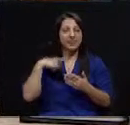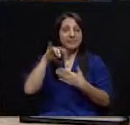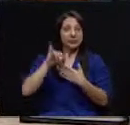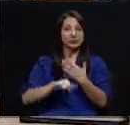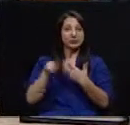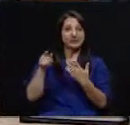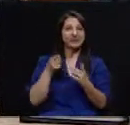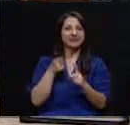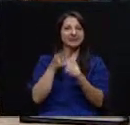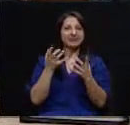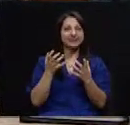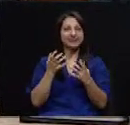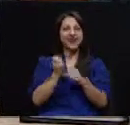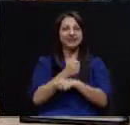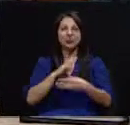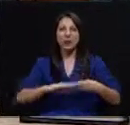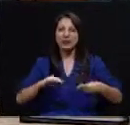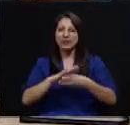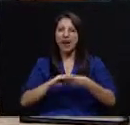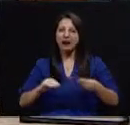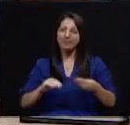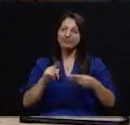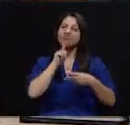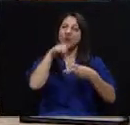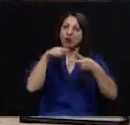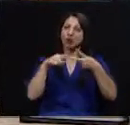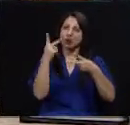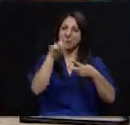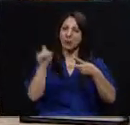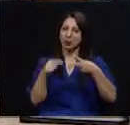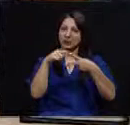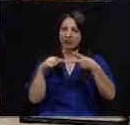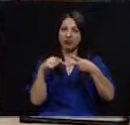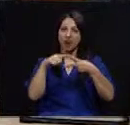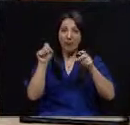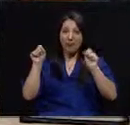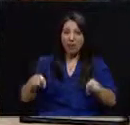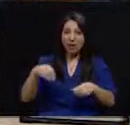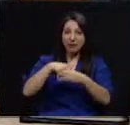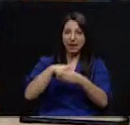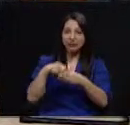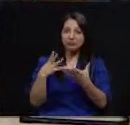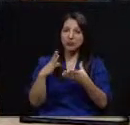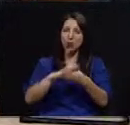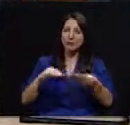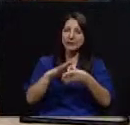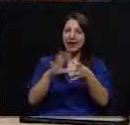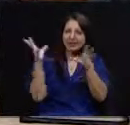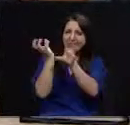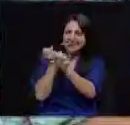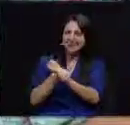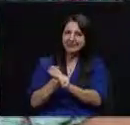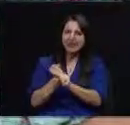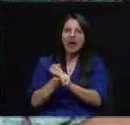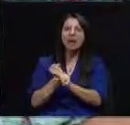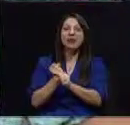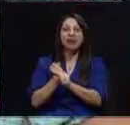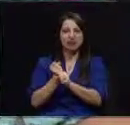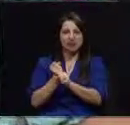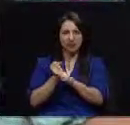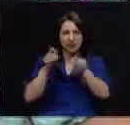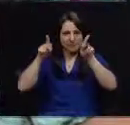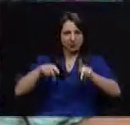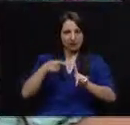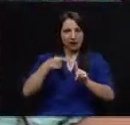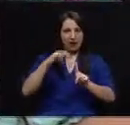la iniciativa de hacer un documental? Y son dos preguntas en una. ¿Se puede en un documental sintetizar el